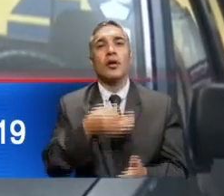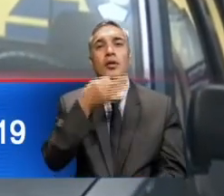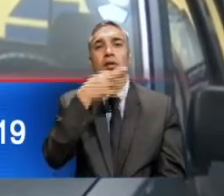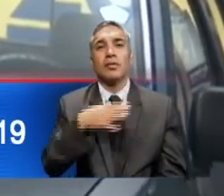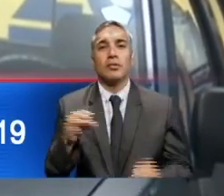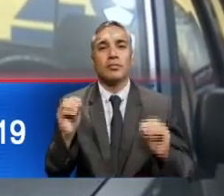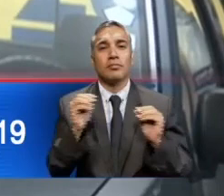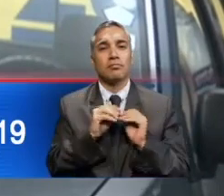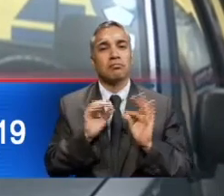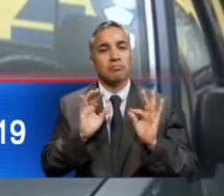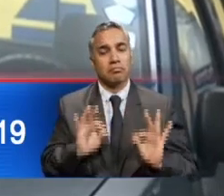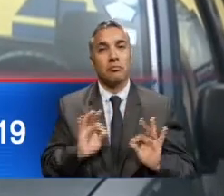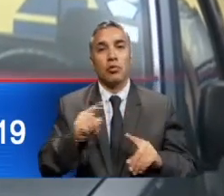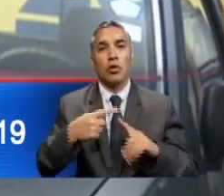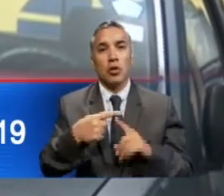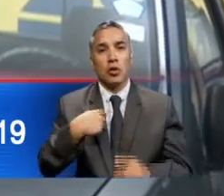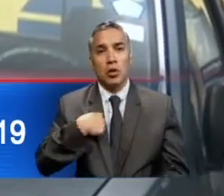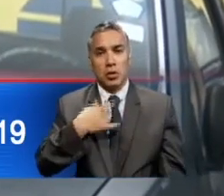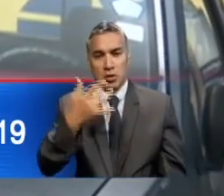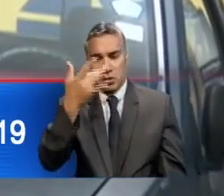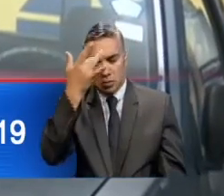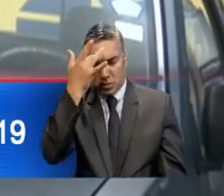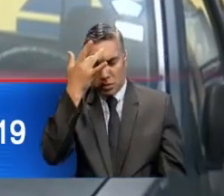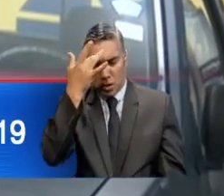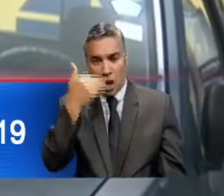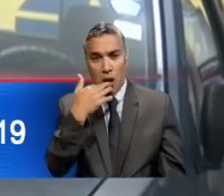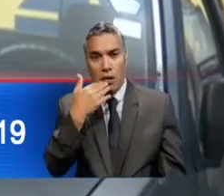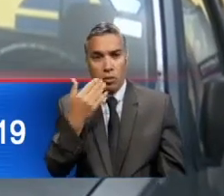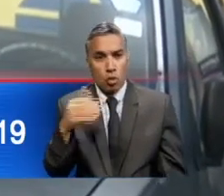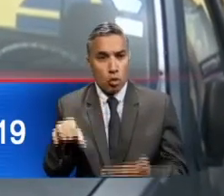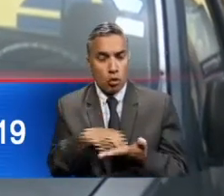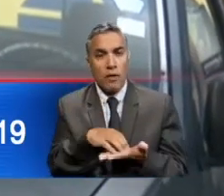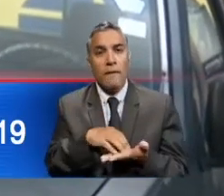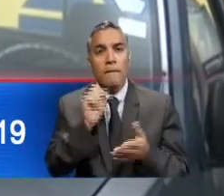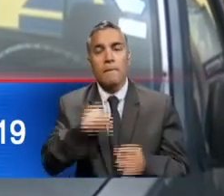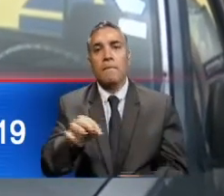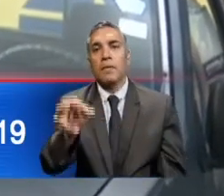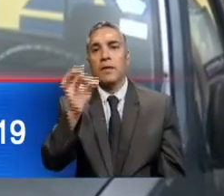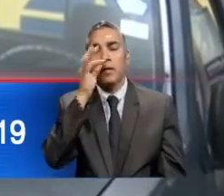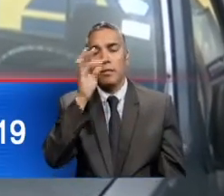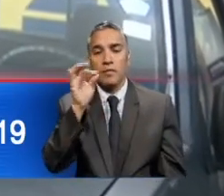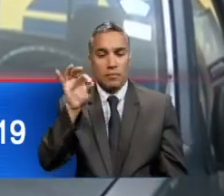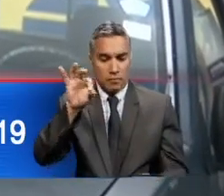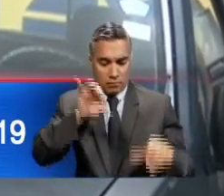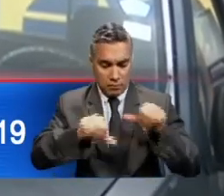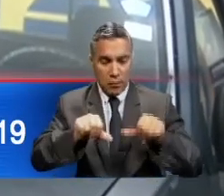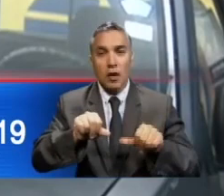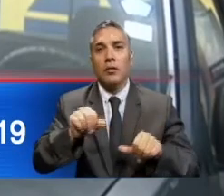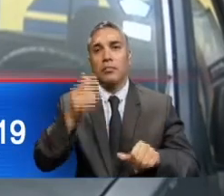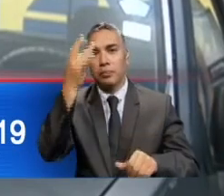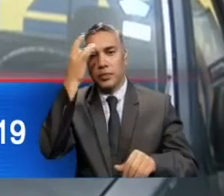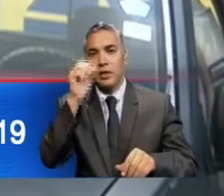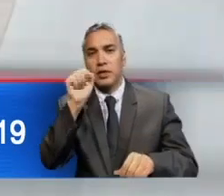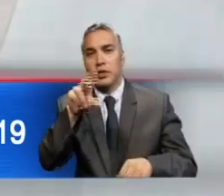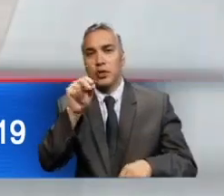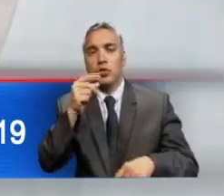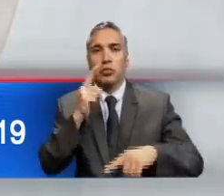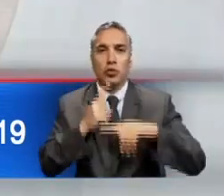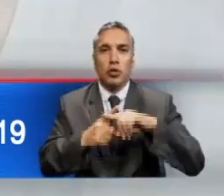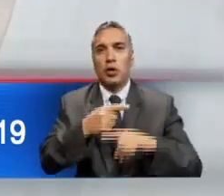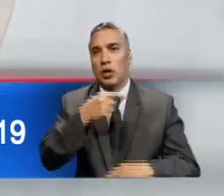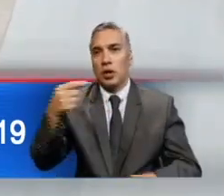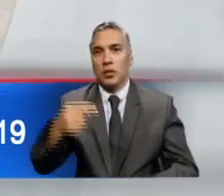cuando creamos que estamos enfermos. Solo a la menor sospecha debemos hacernos las pruebas para no seguir contagiando a la gente.